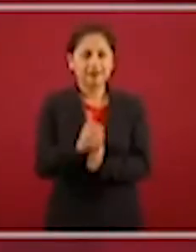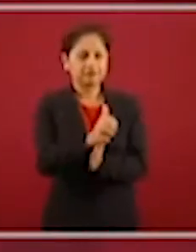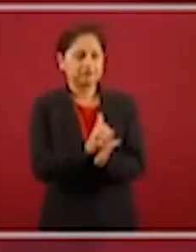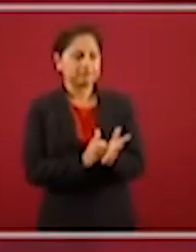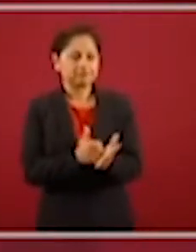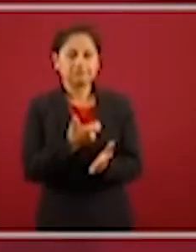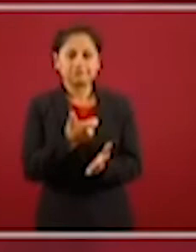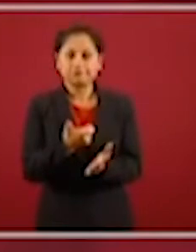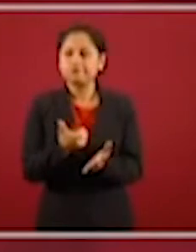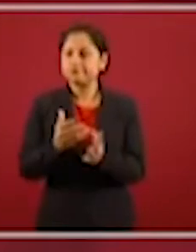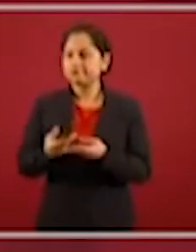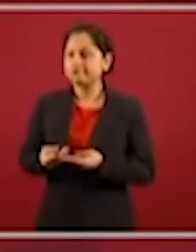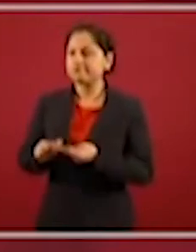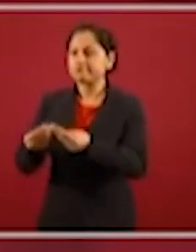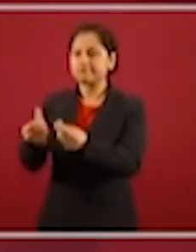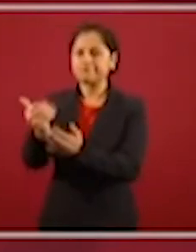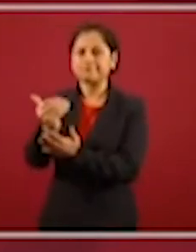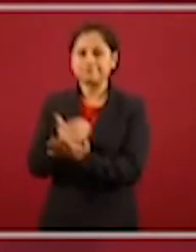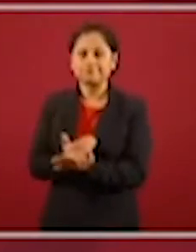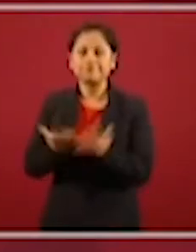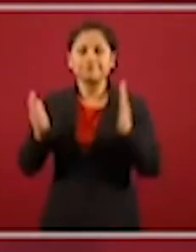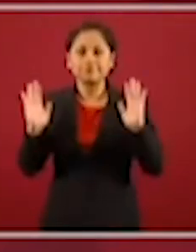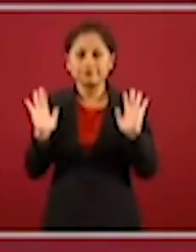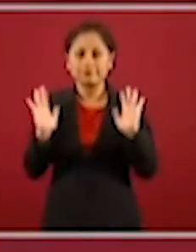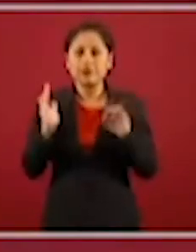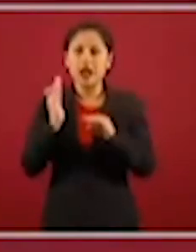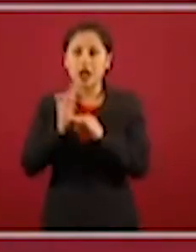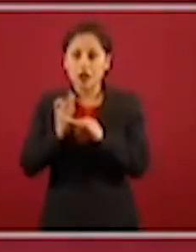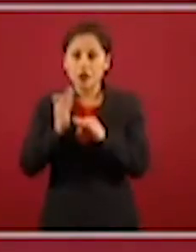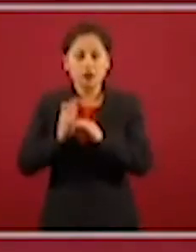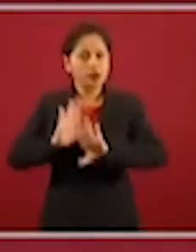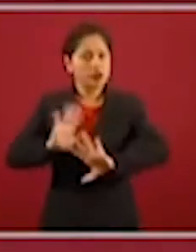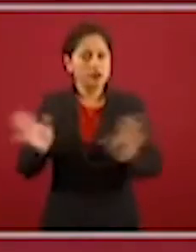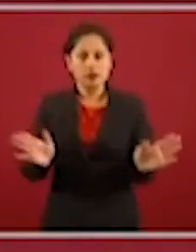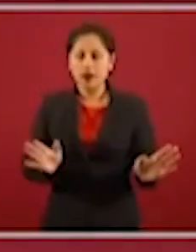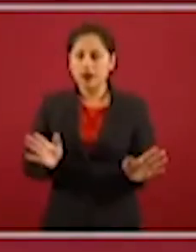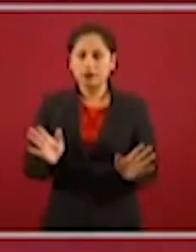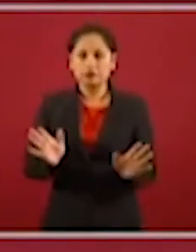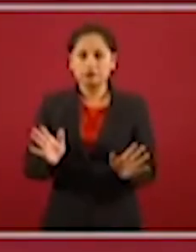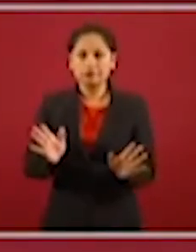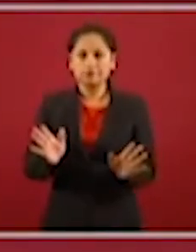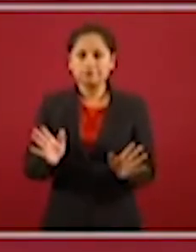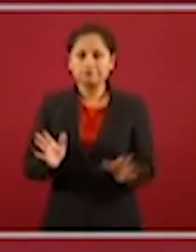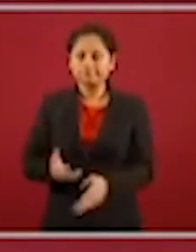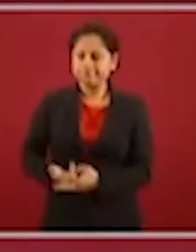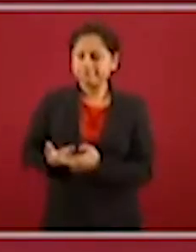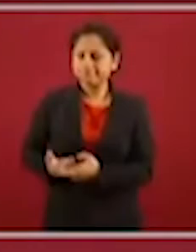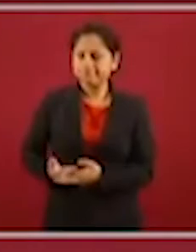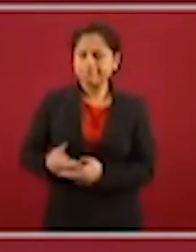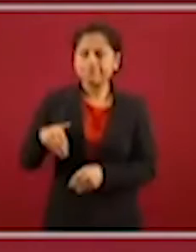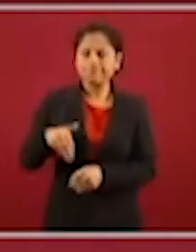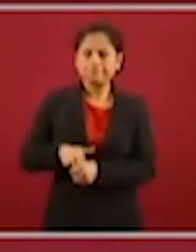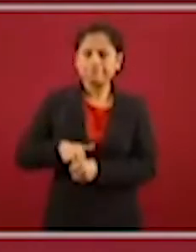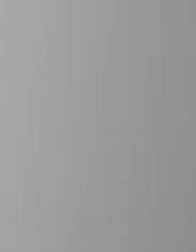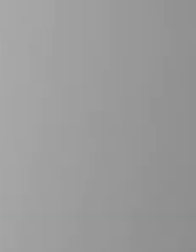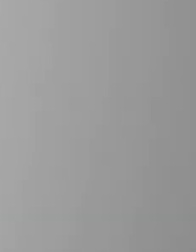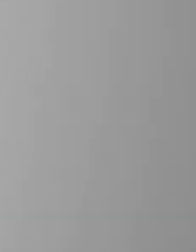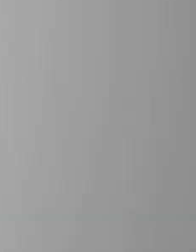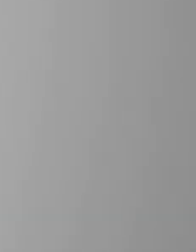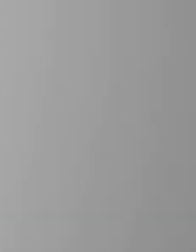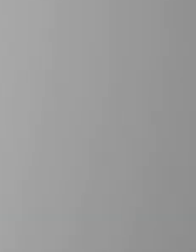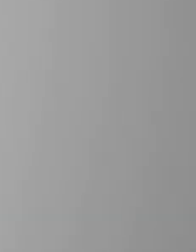desde el palacio nacional amlo dijo que presentará en los próximos días un plan con los detalles para el retorno a las aulas